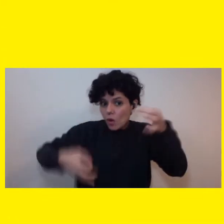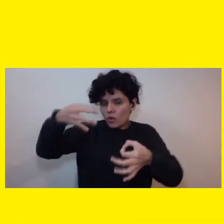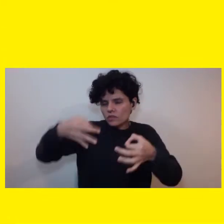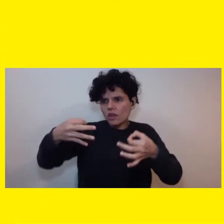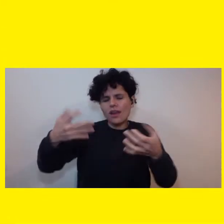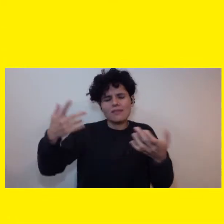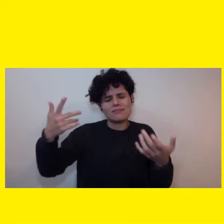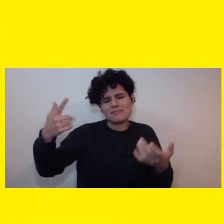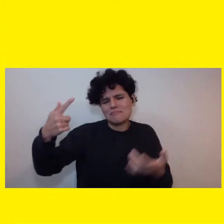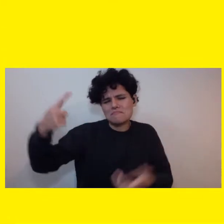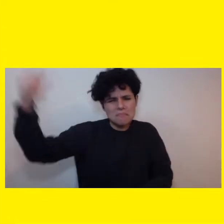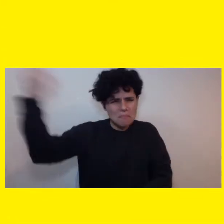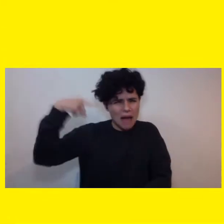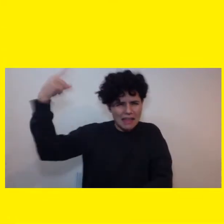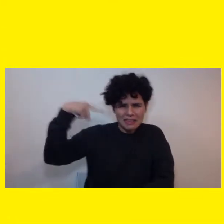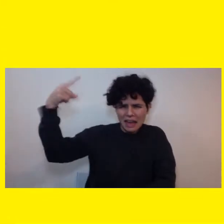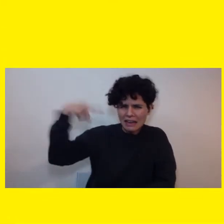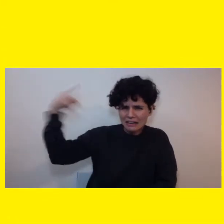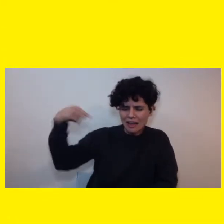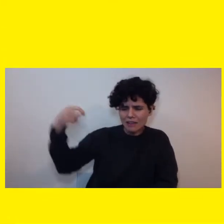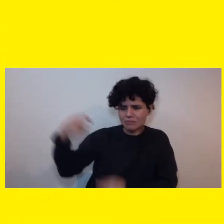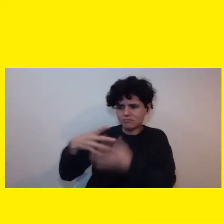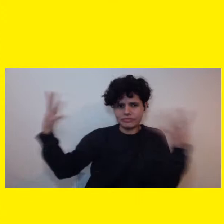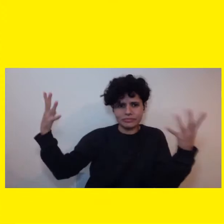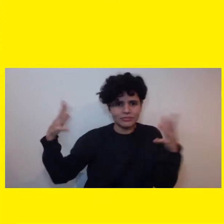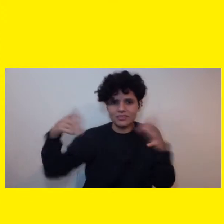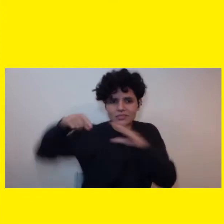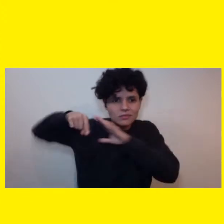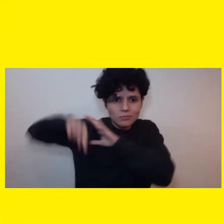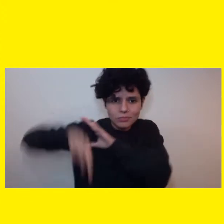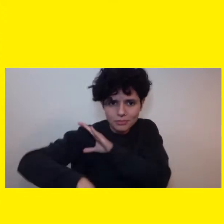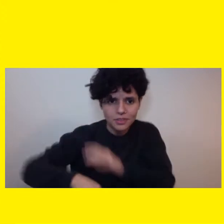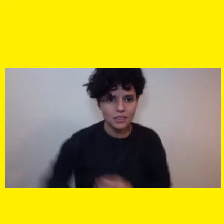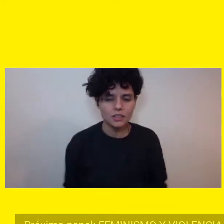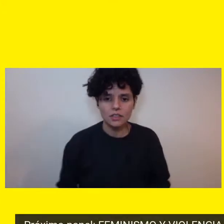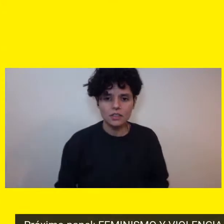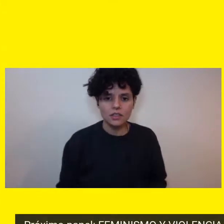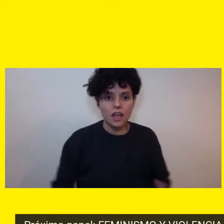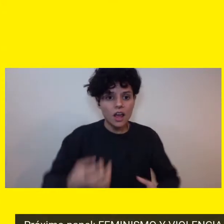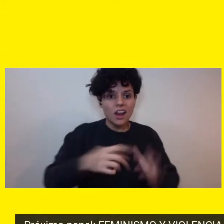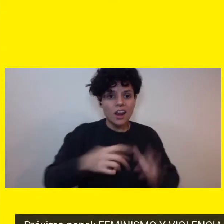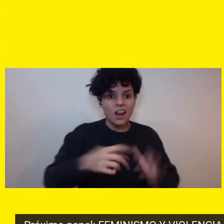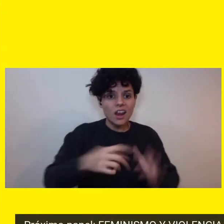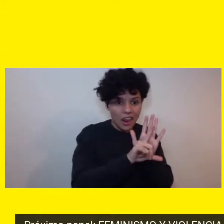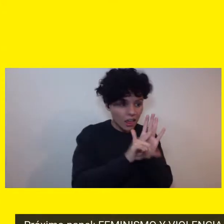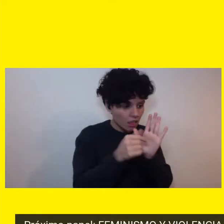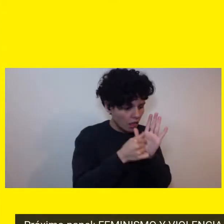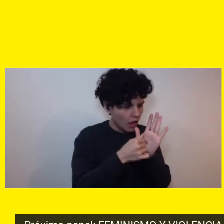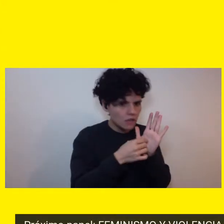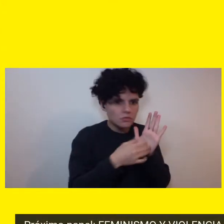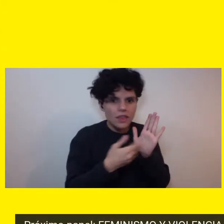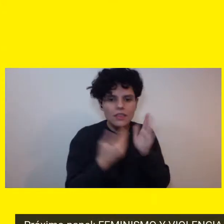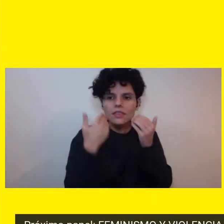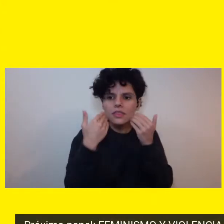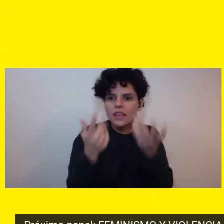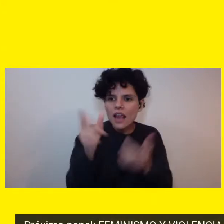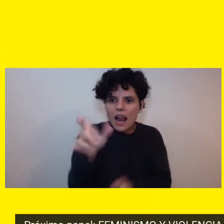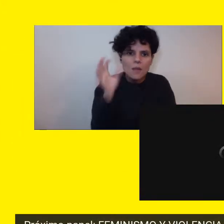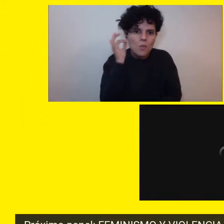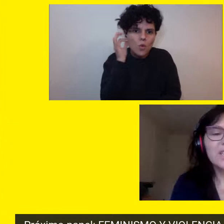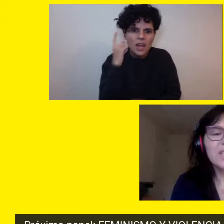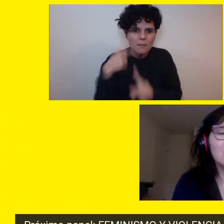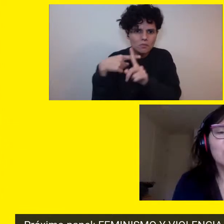O sea, no sé cómo esperarlo. Las leyes no están hechas para mujeres. Eso.